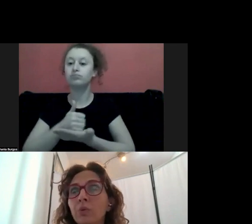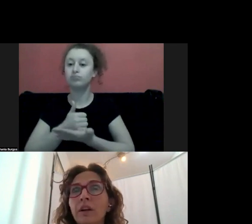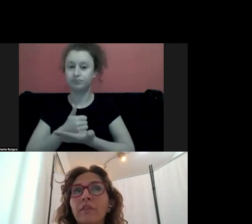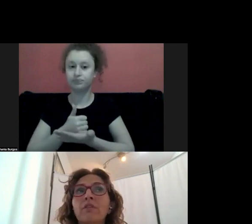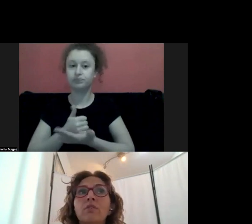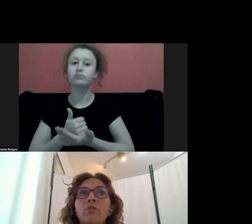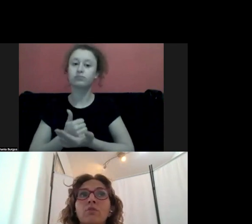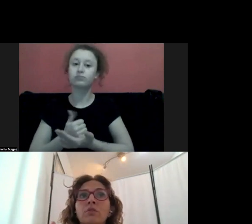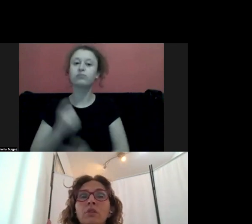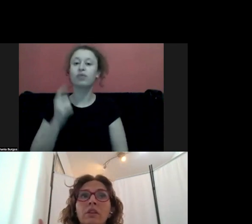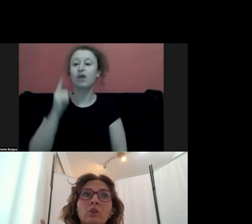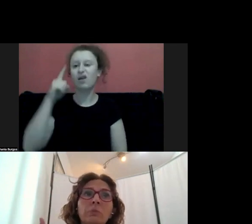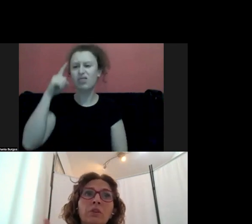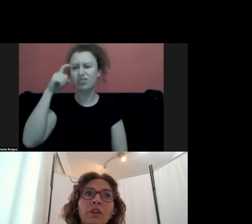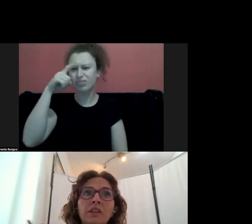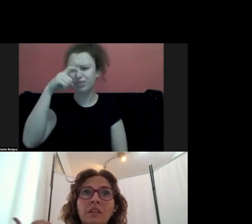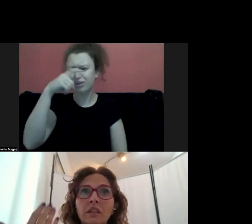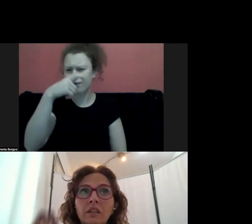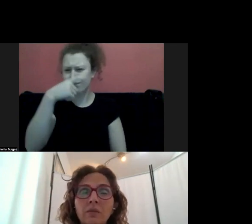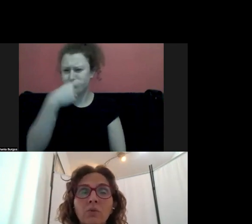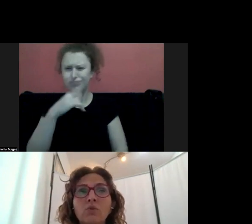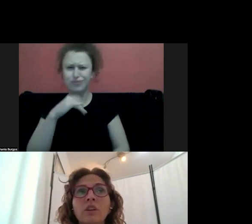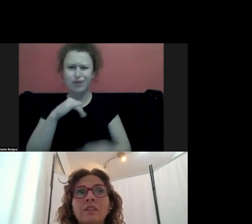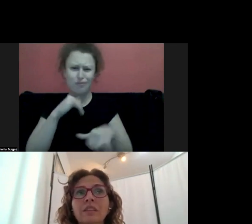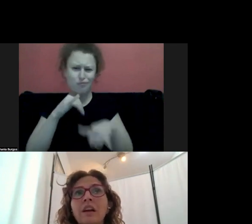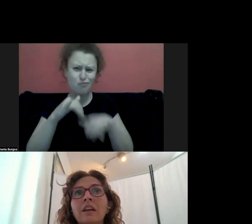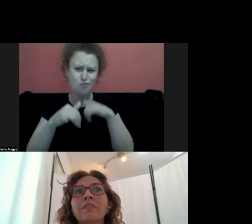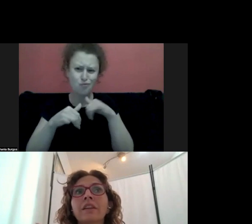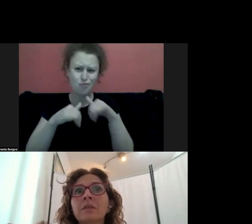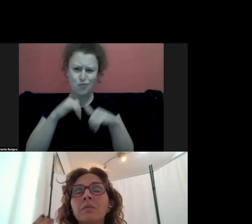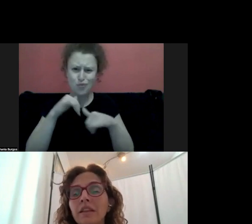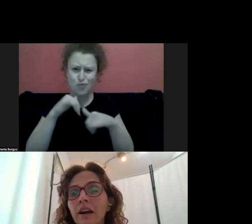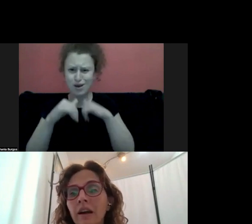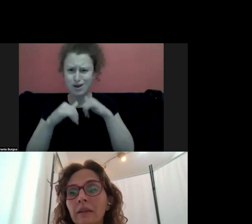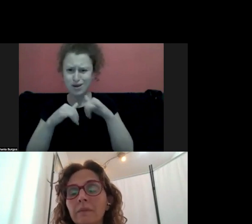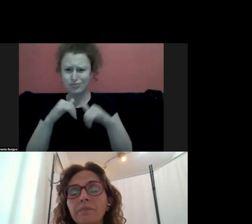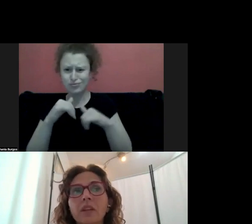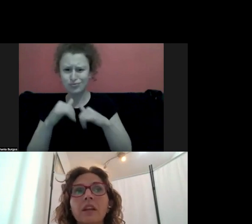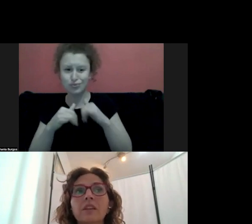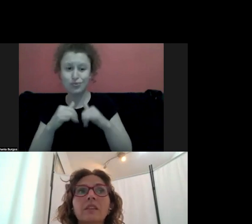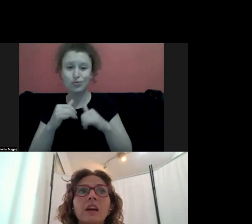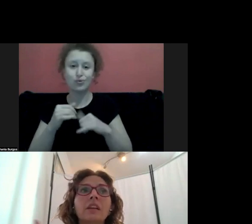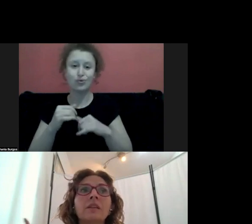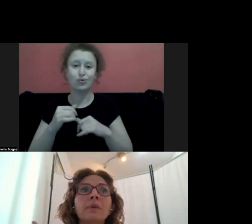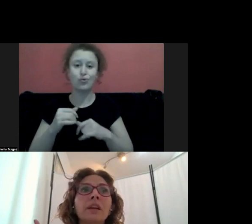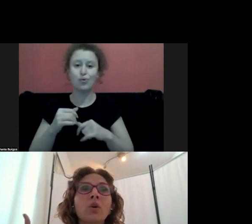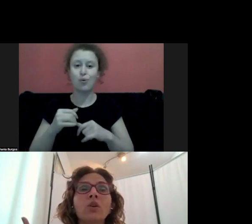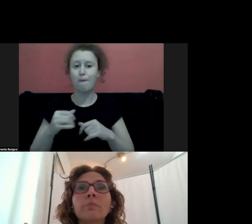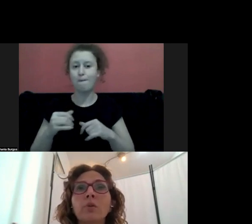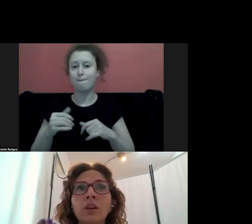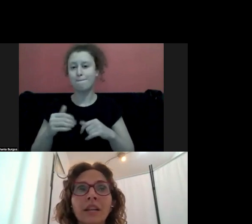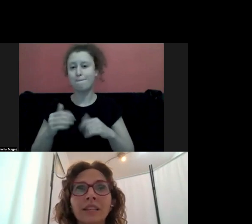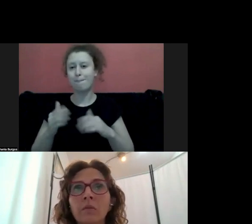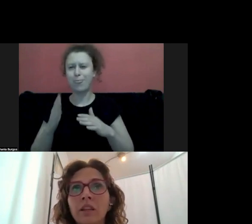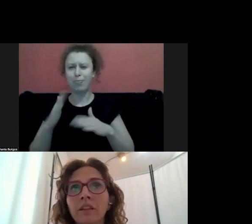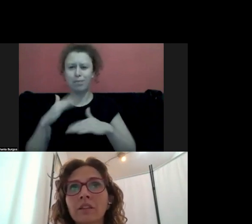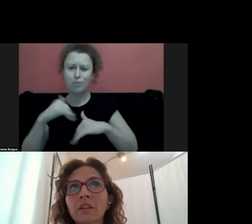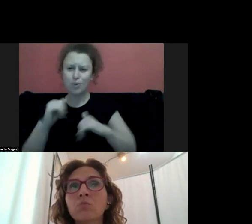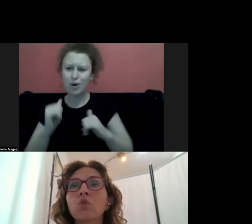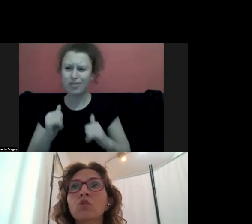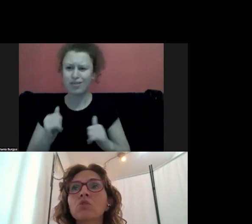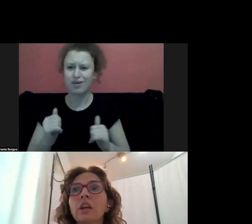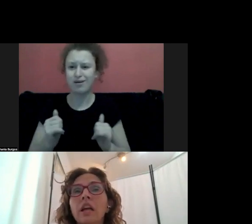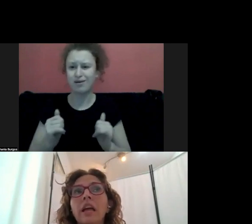la comunicación, estos patrones restrictivos, esta inflexibilidad, esta hiper o hiporreactividad